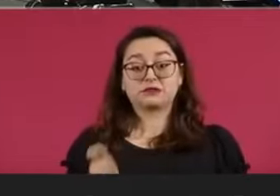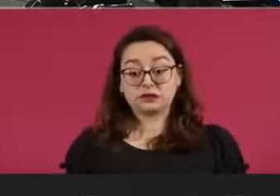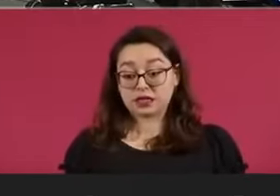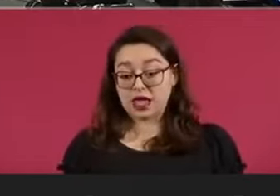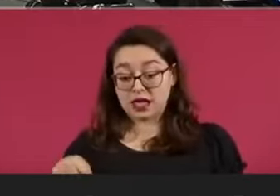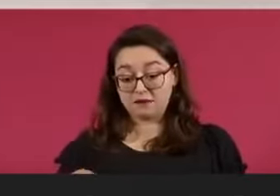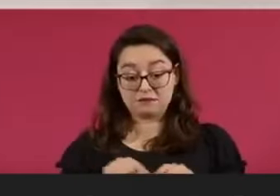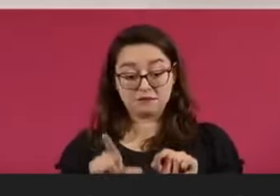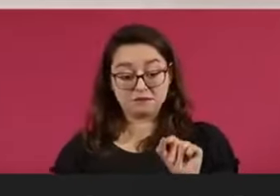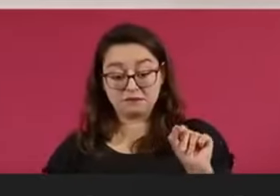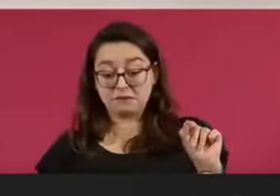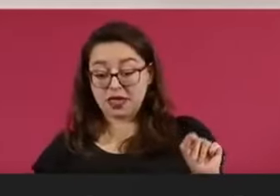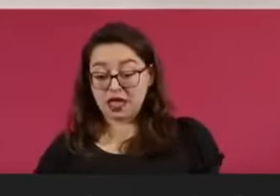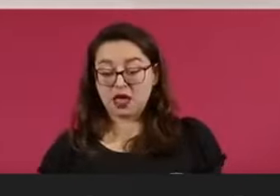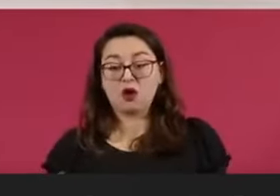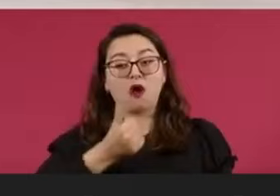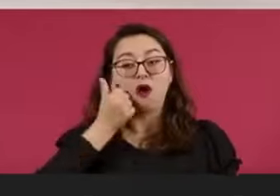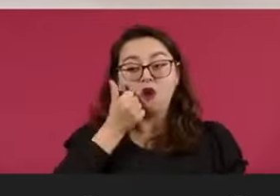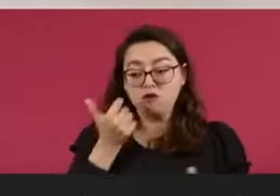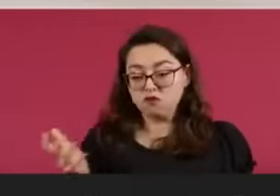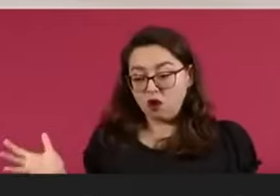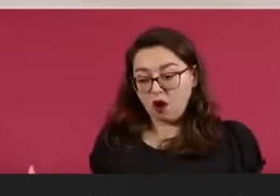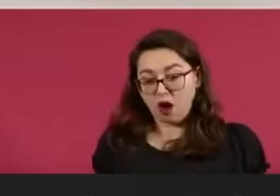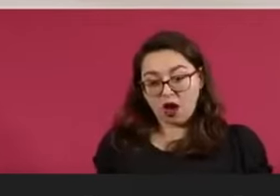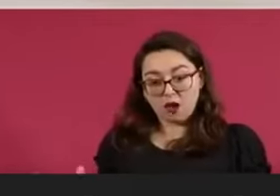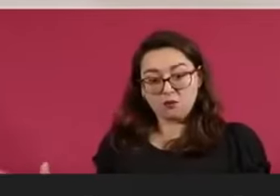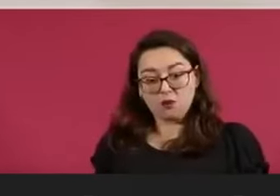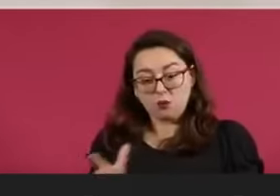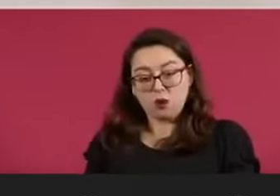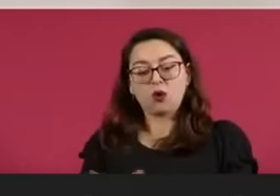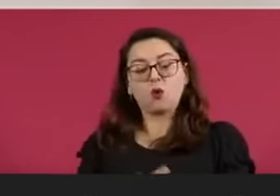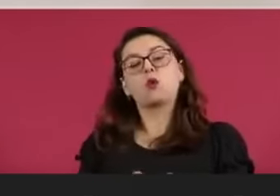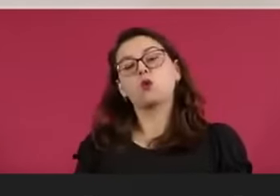país más de 12 millones de estudiantes pobres.